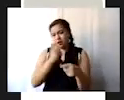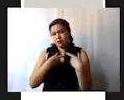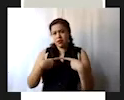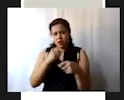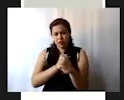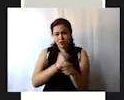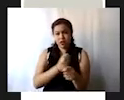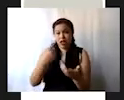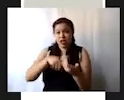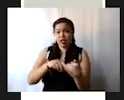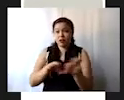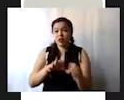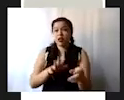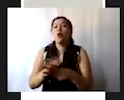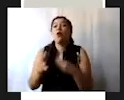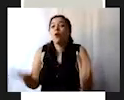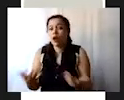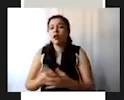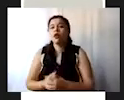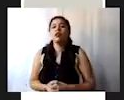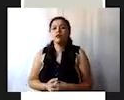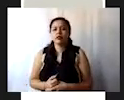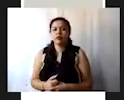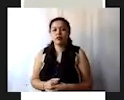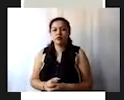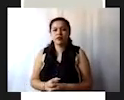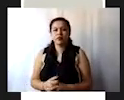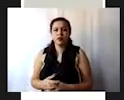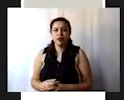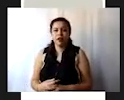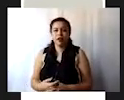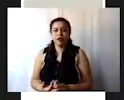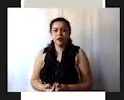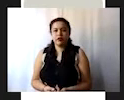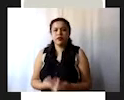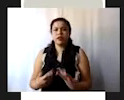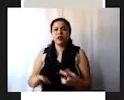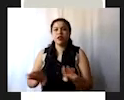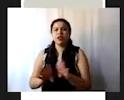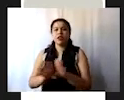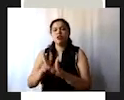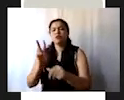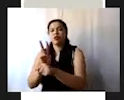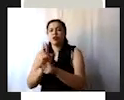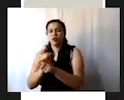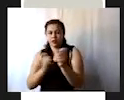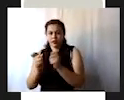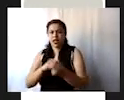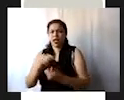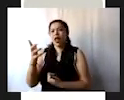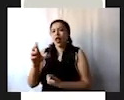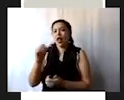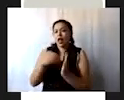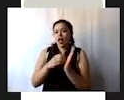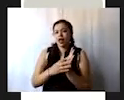Por ejemplo. Y bueno, ¿cómo monitoreamos la Agenda 2030 y